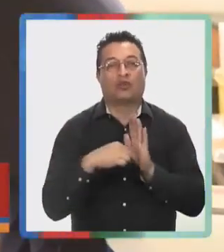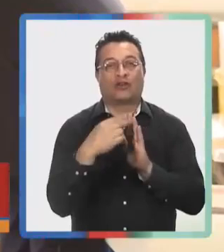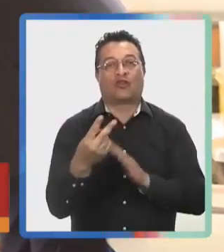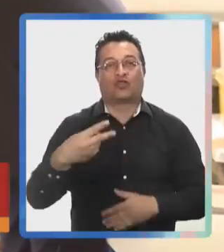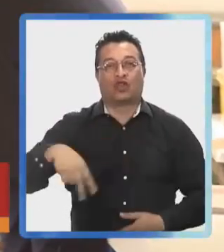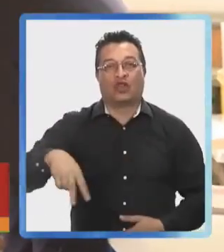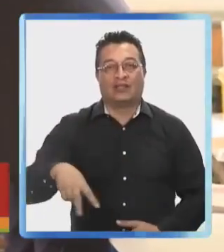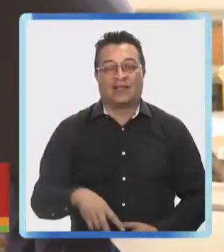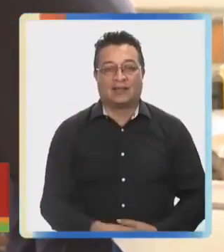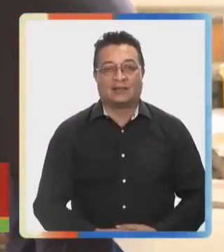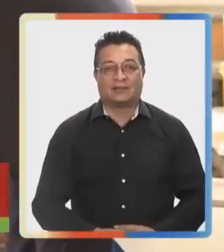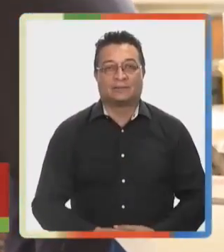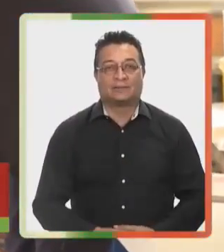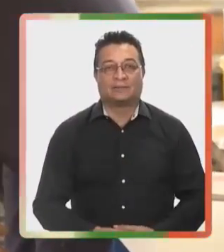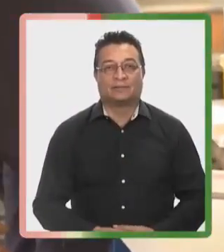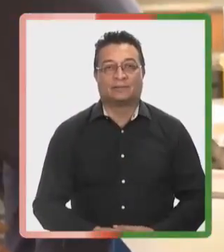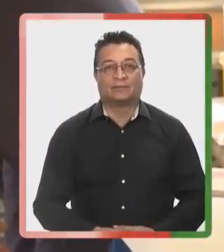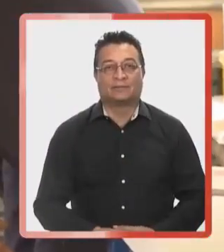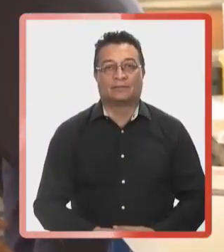en Portavoz Noticias.